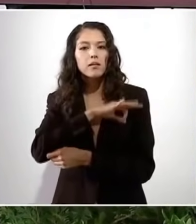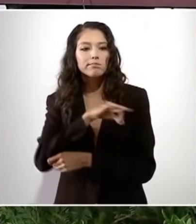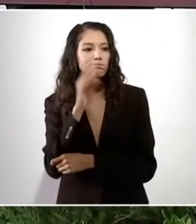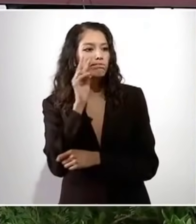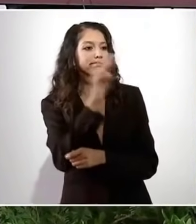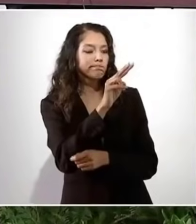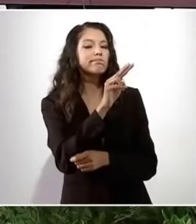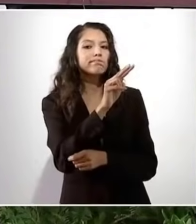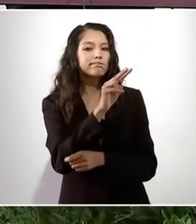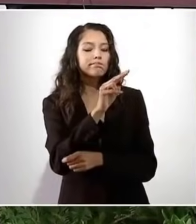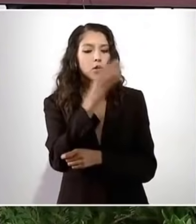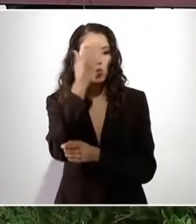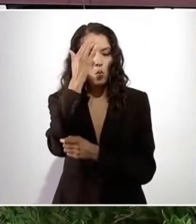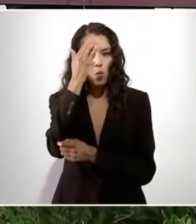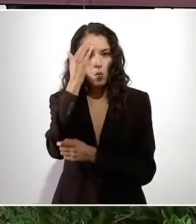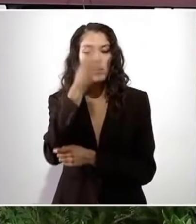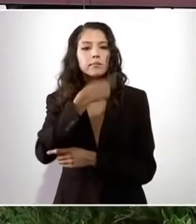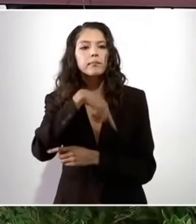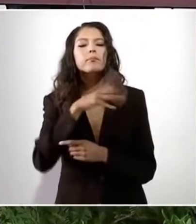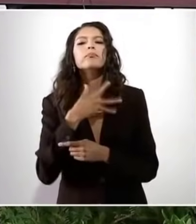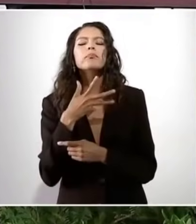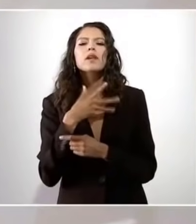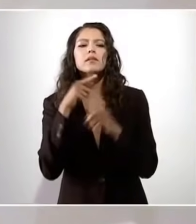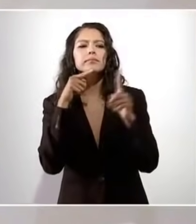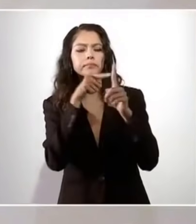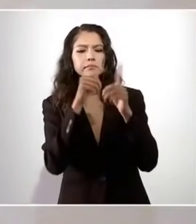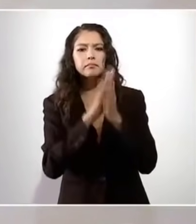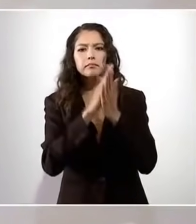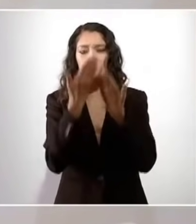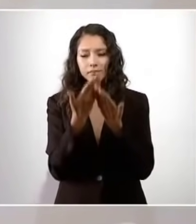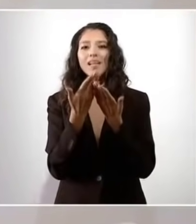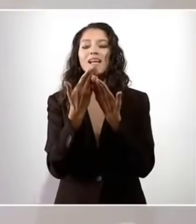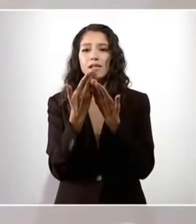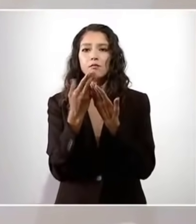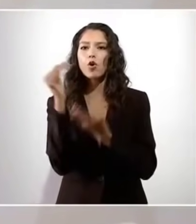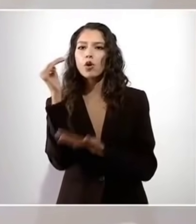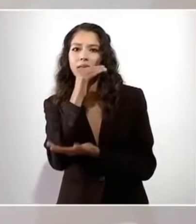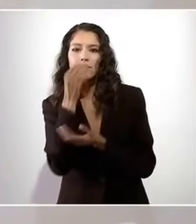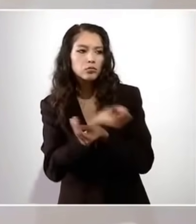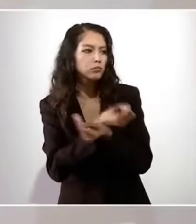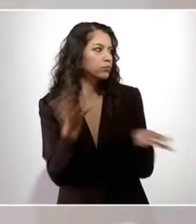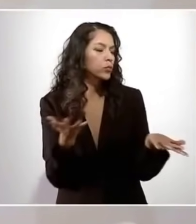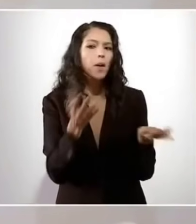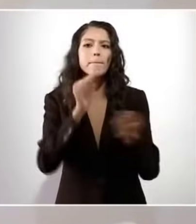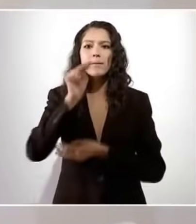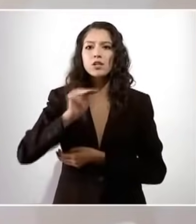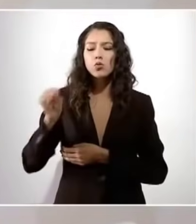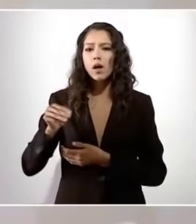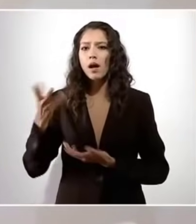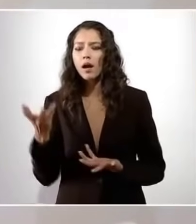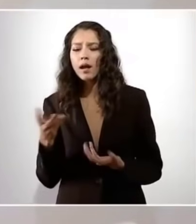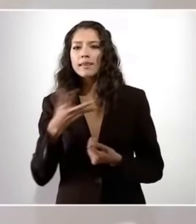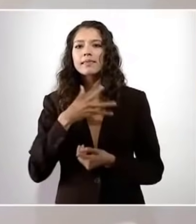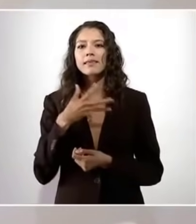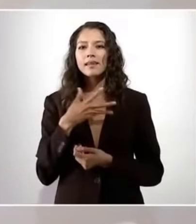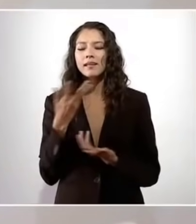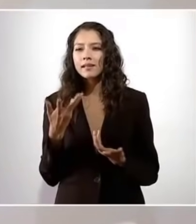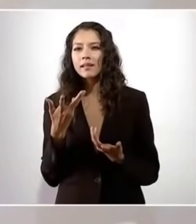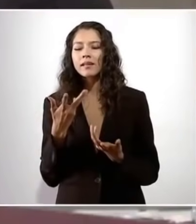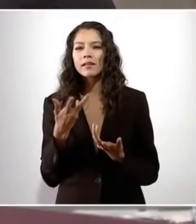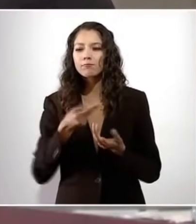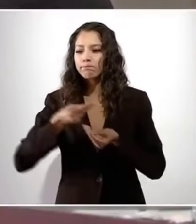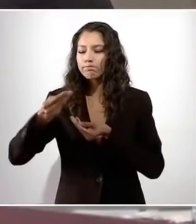como conocimiento. En lo que se refiere a libros de texto gratuito, en referente a lo que es Michoacán, tenemos que se han